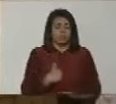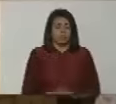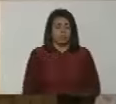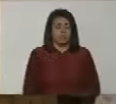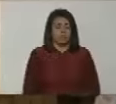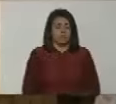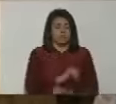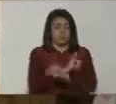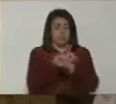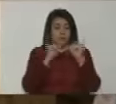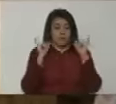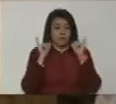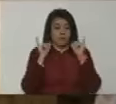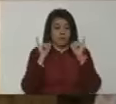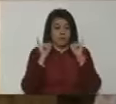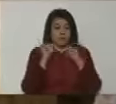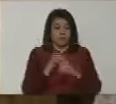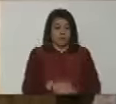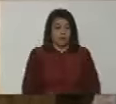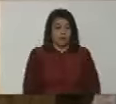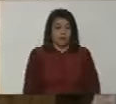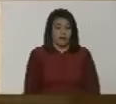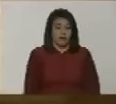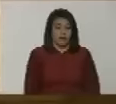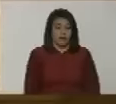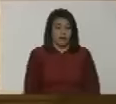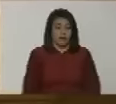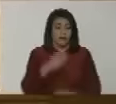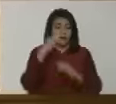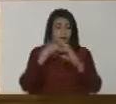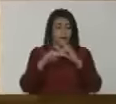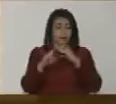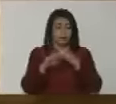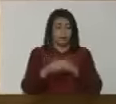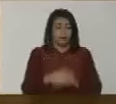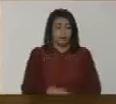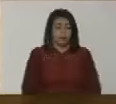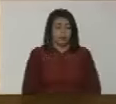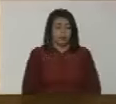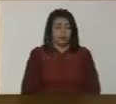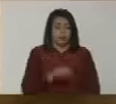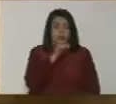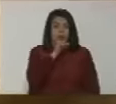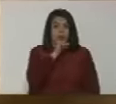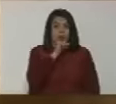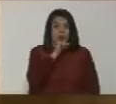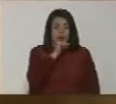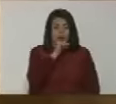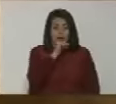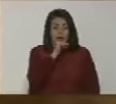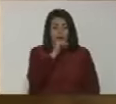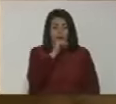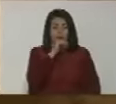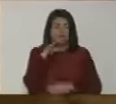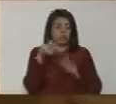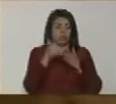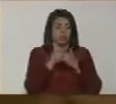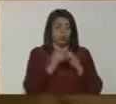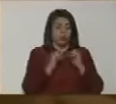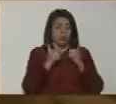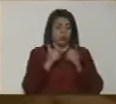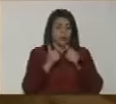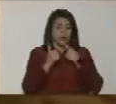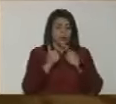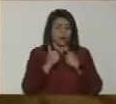Quiero finalizar con un mensaje de los adultos y de las adultas mayores. Al comienzo